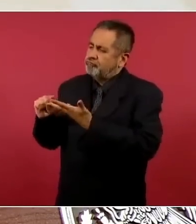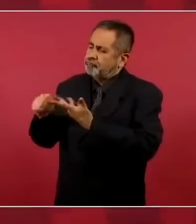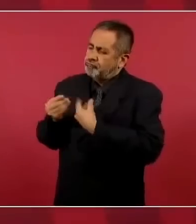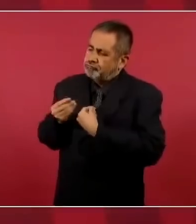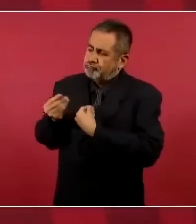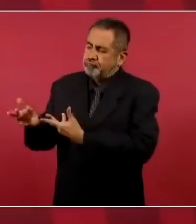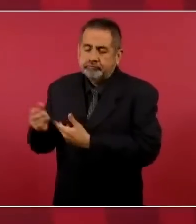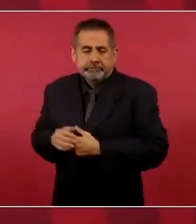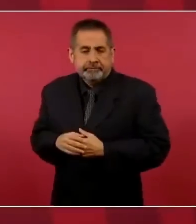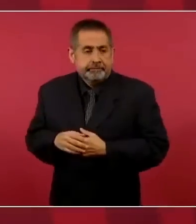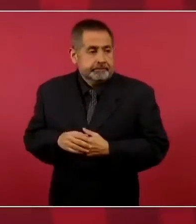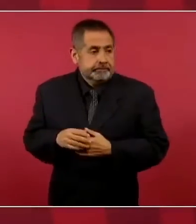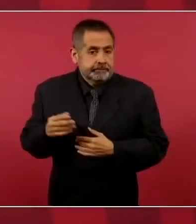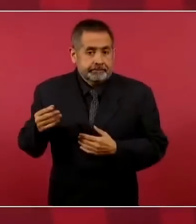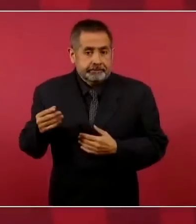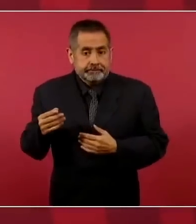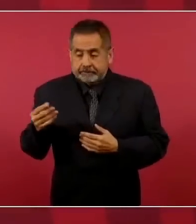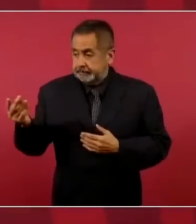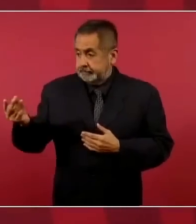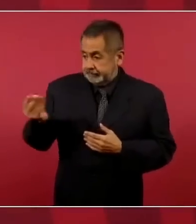la anécdota la misma,